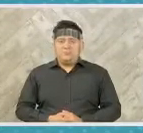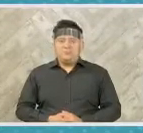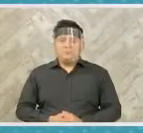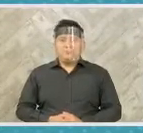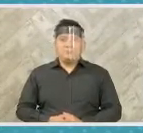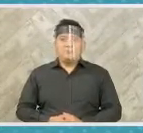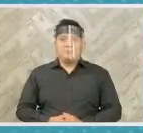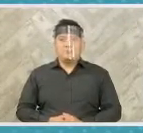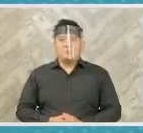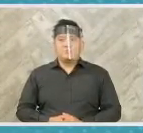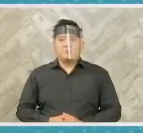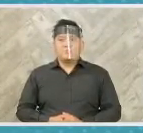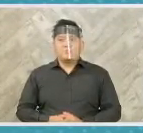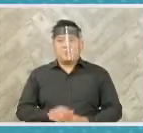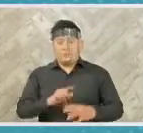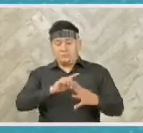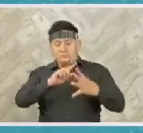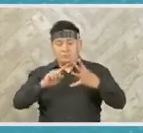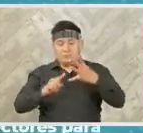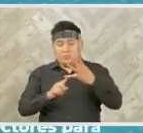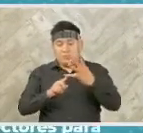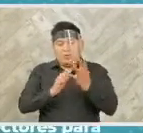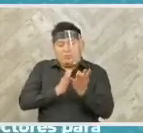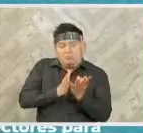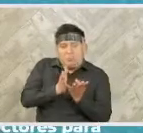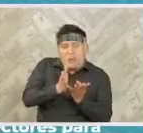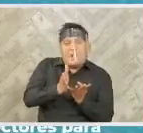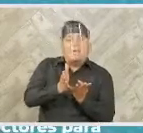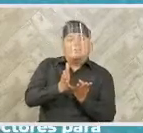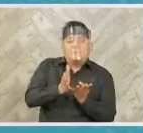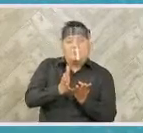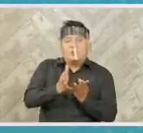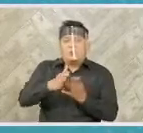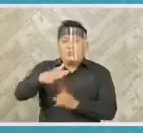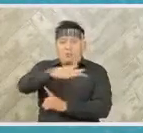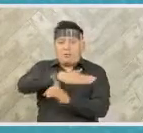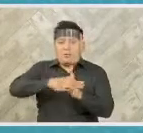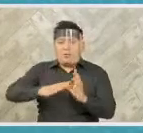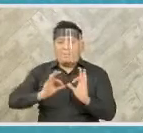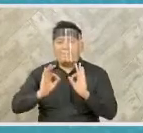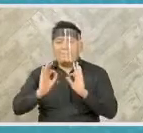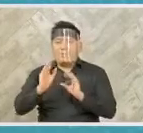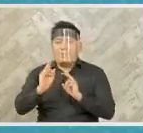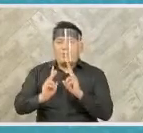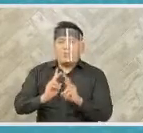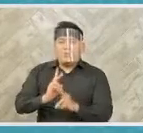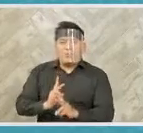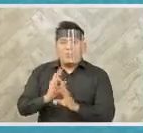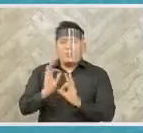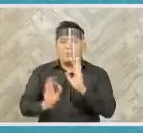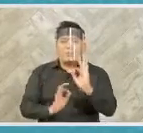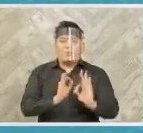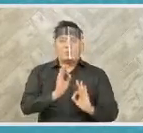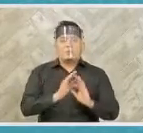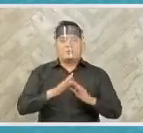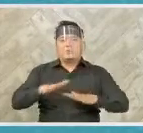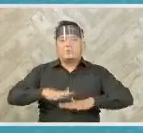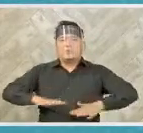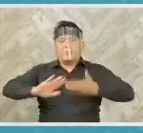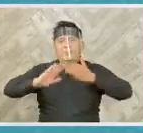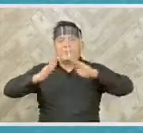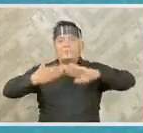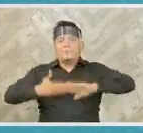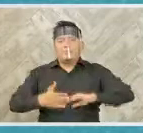La línea estratégica número 4, entornos protectores para un territorio en paz. Su